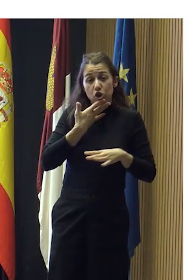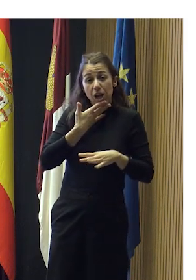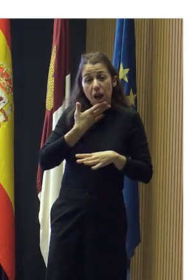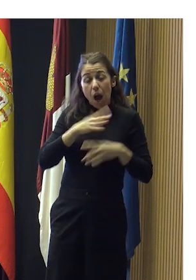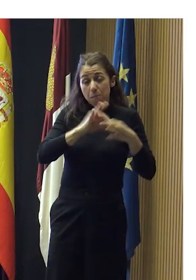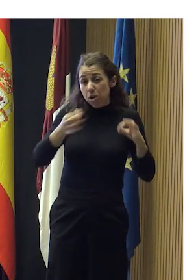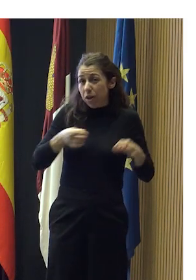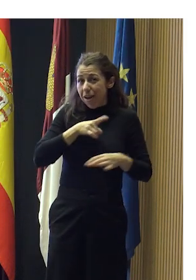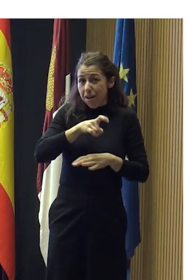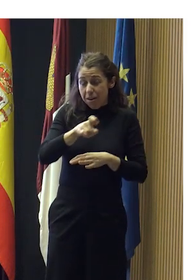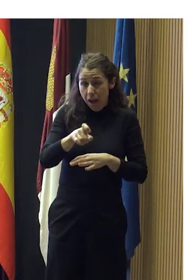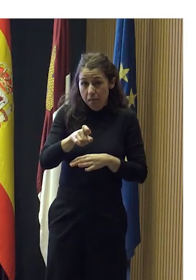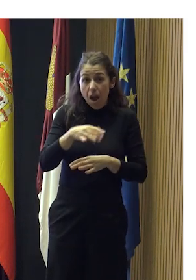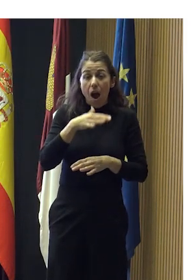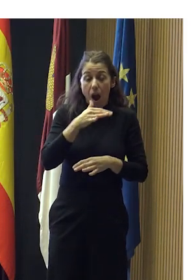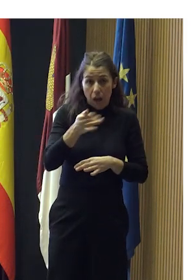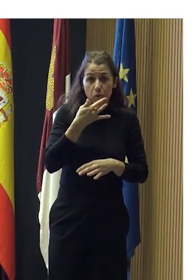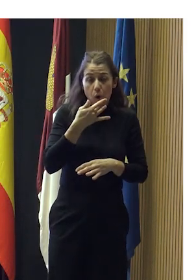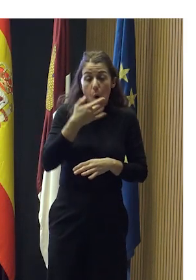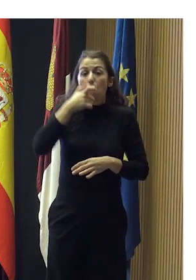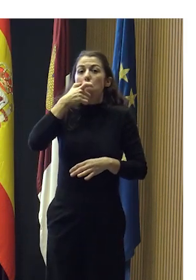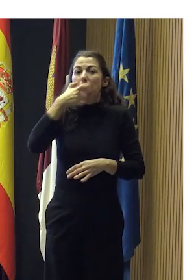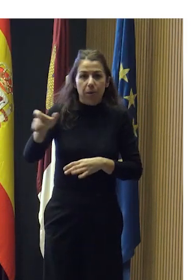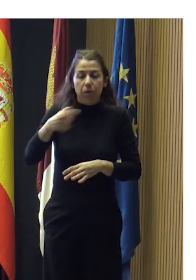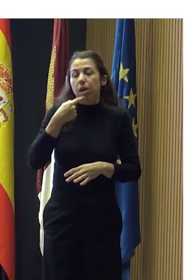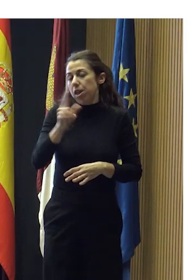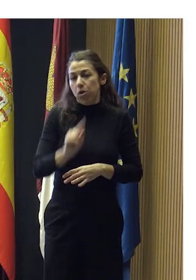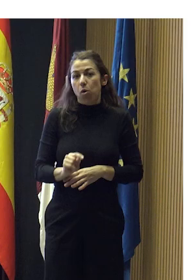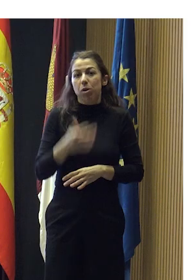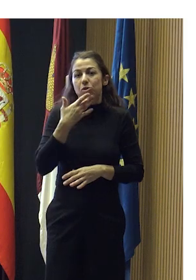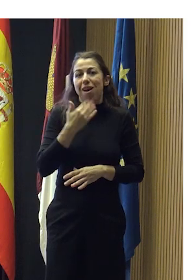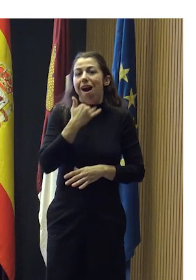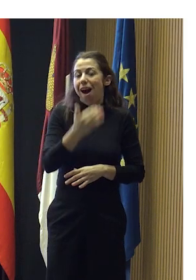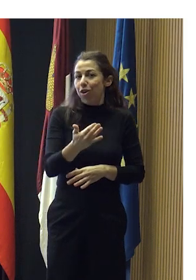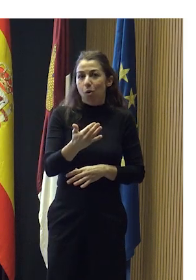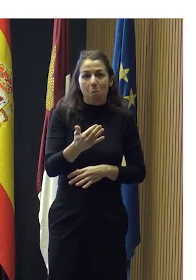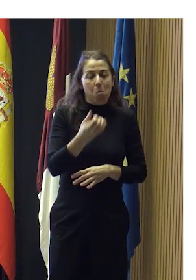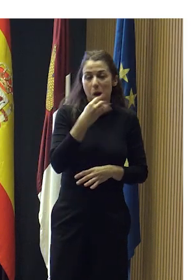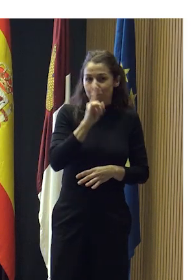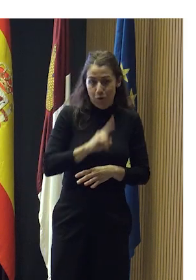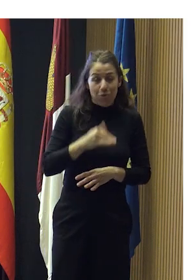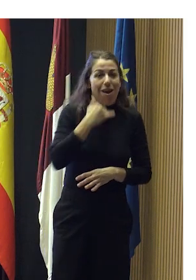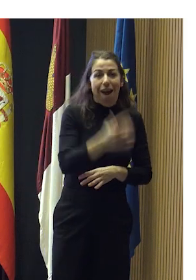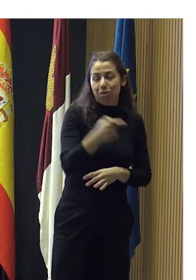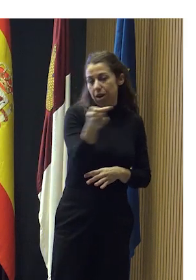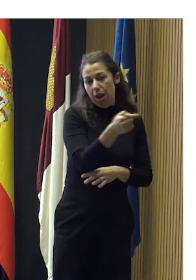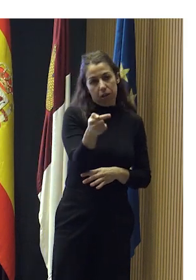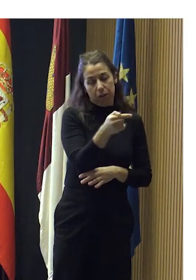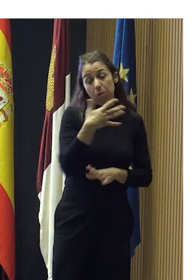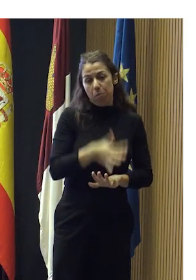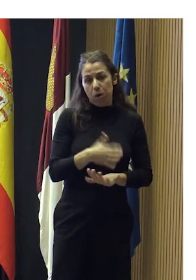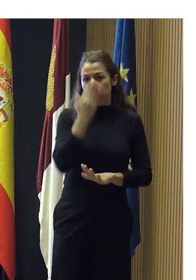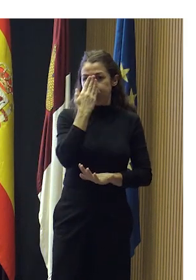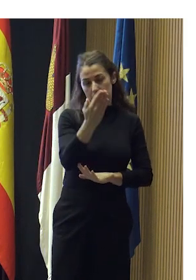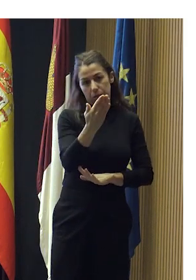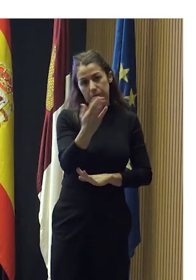cáncer. No voy a decir palabrotas, pero no es algo bueno. O sea, no hay que buscar la parte positiva porque es algo negativo, pero hay que